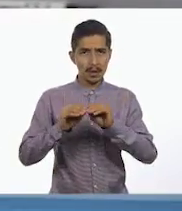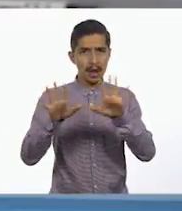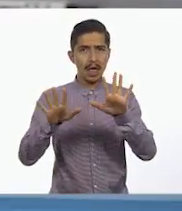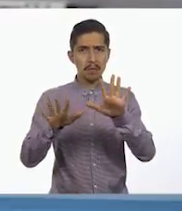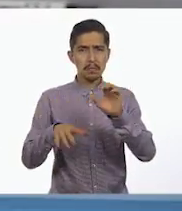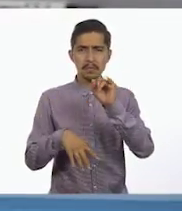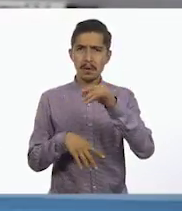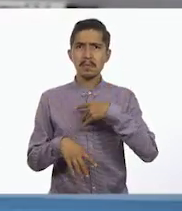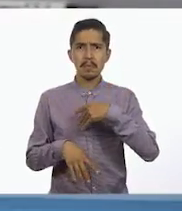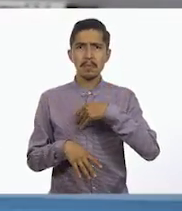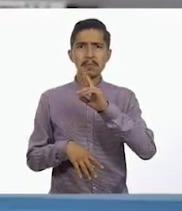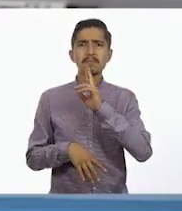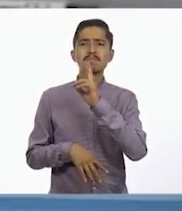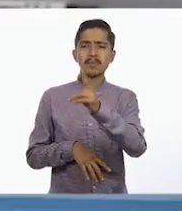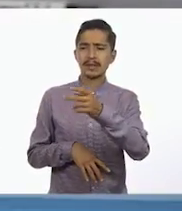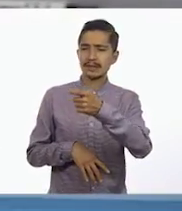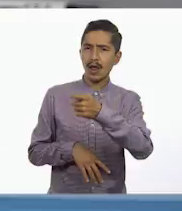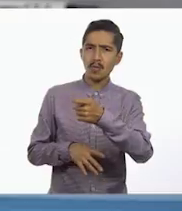respondí el saludo.